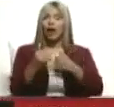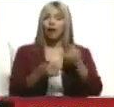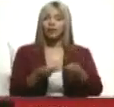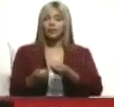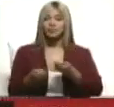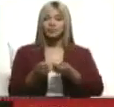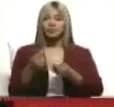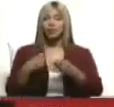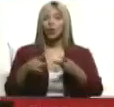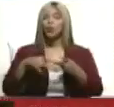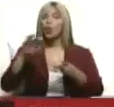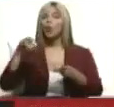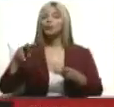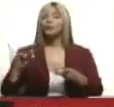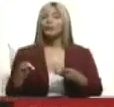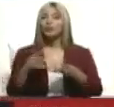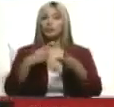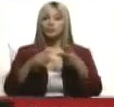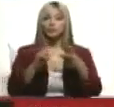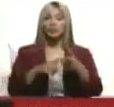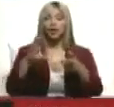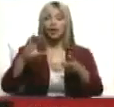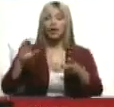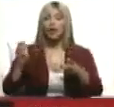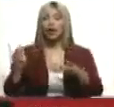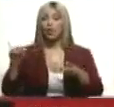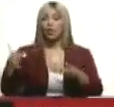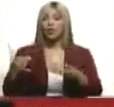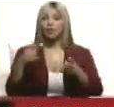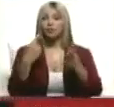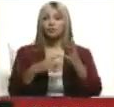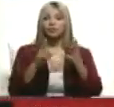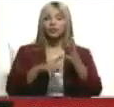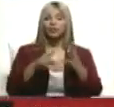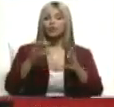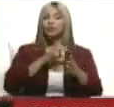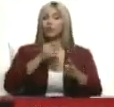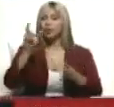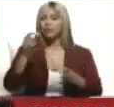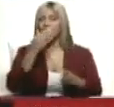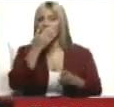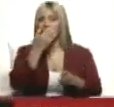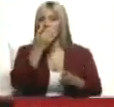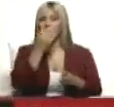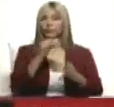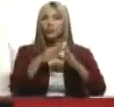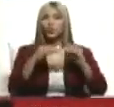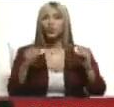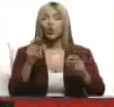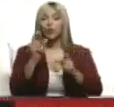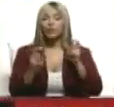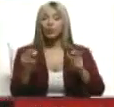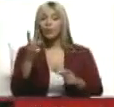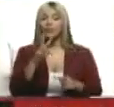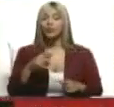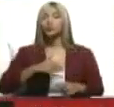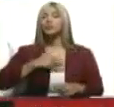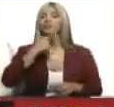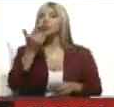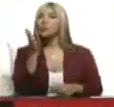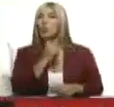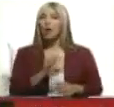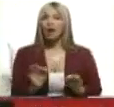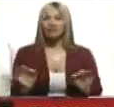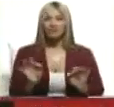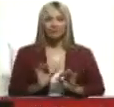del señor Horacio Medina, del señor Carlos Jordá, de la señora Palacios, de todos los venezolanos sinvergüenza que se